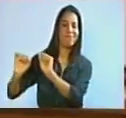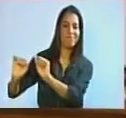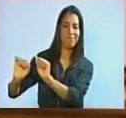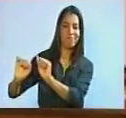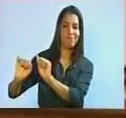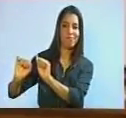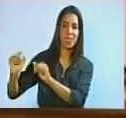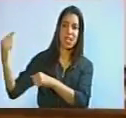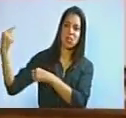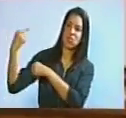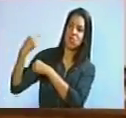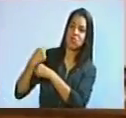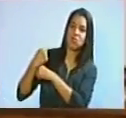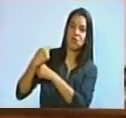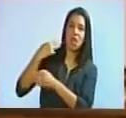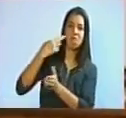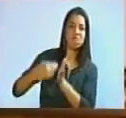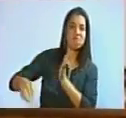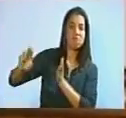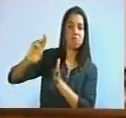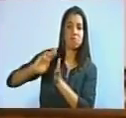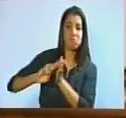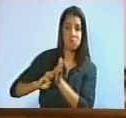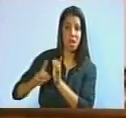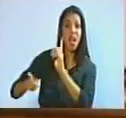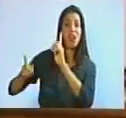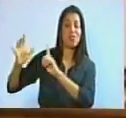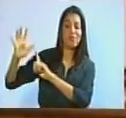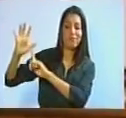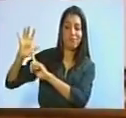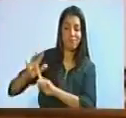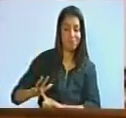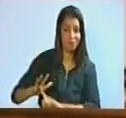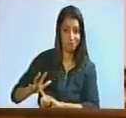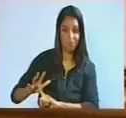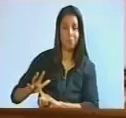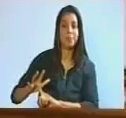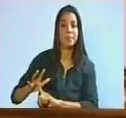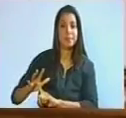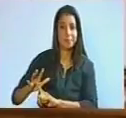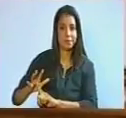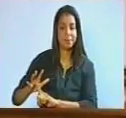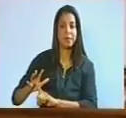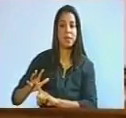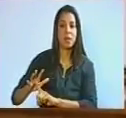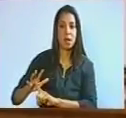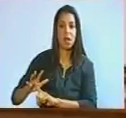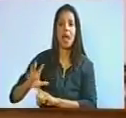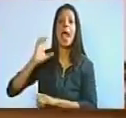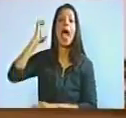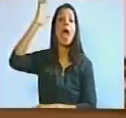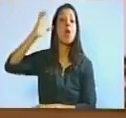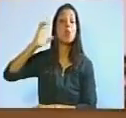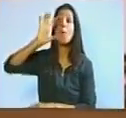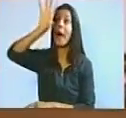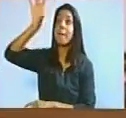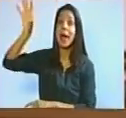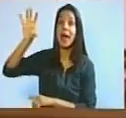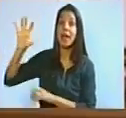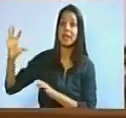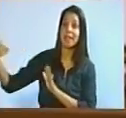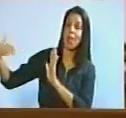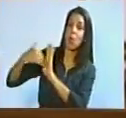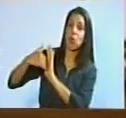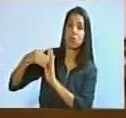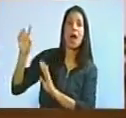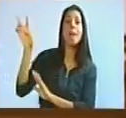sanciones injerencistas, coercitivas y unilaterales adoptadas por la Unión Europea en contra de la